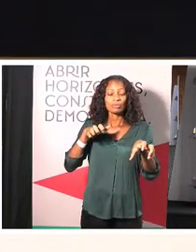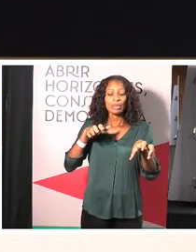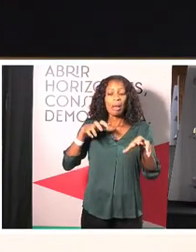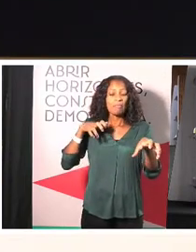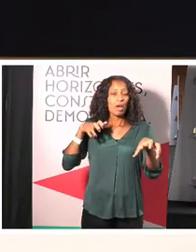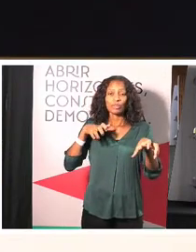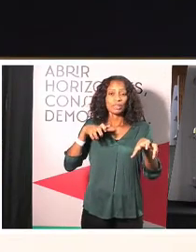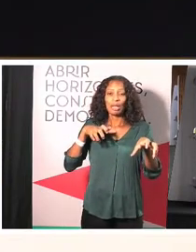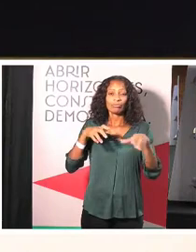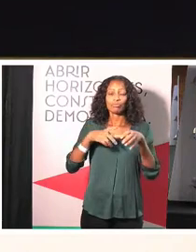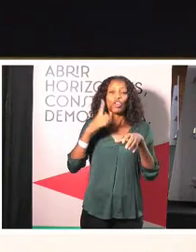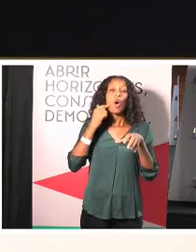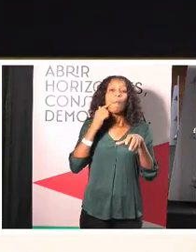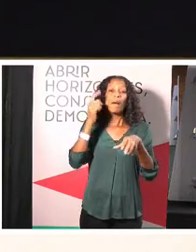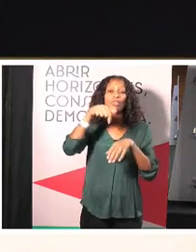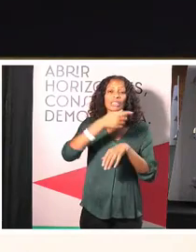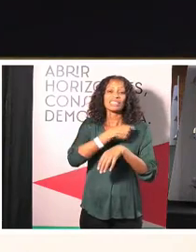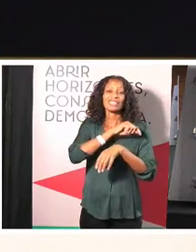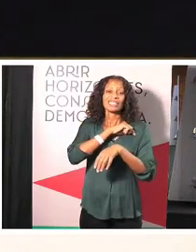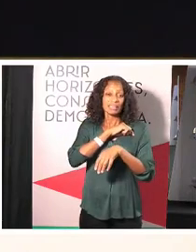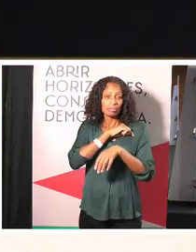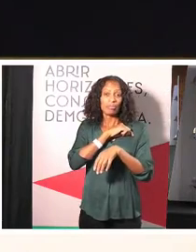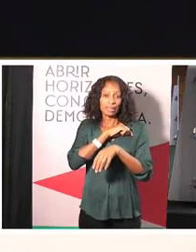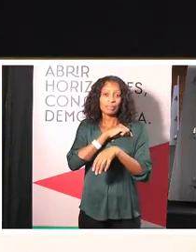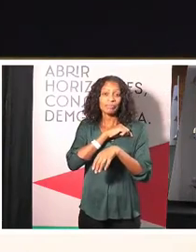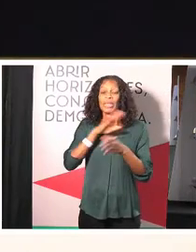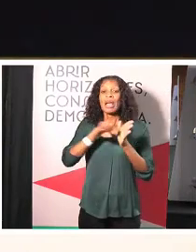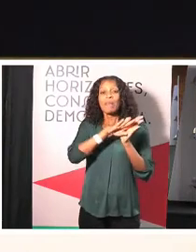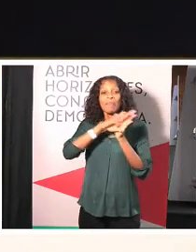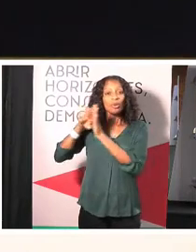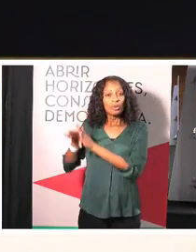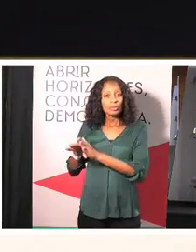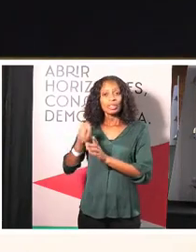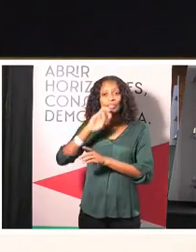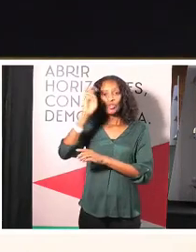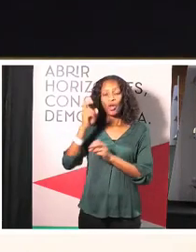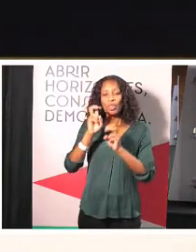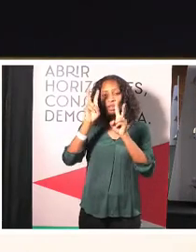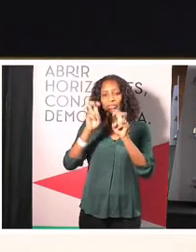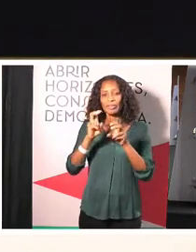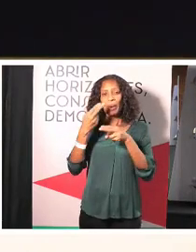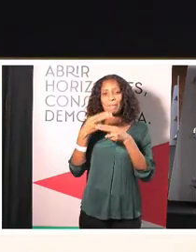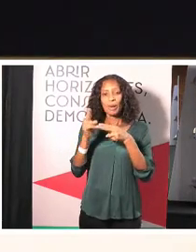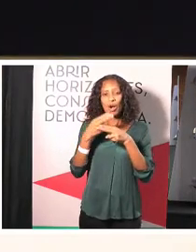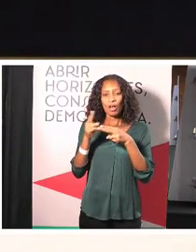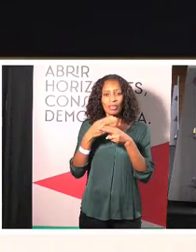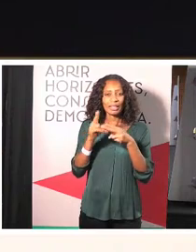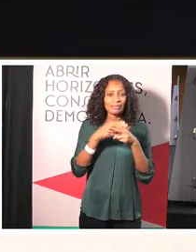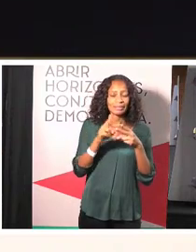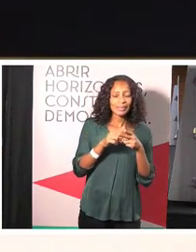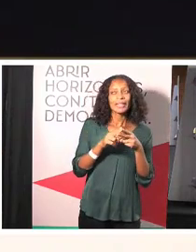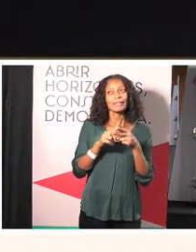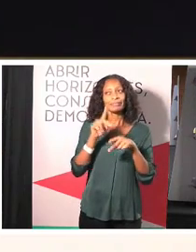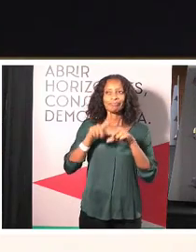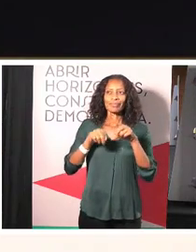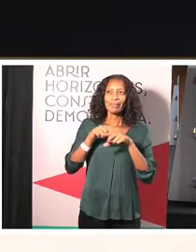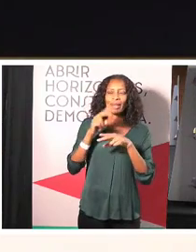de la banca. Y, por otro lado, significa hay otra cuestión, que es política, y que también hay una interpretación